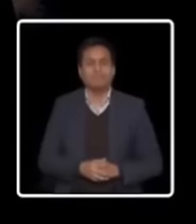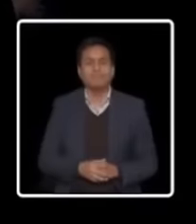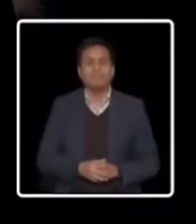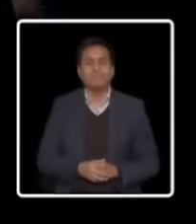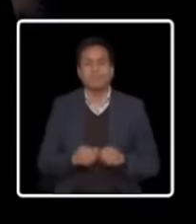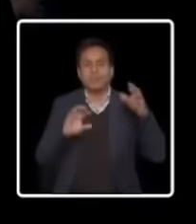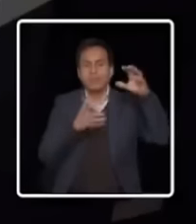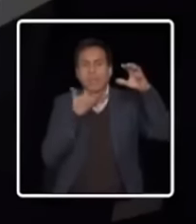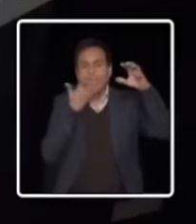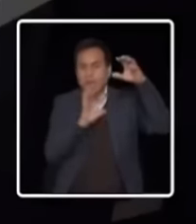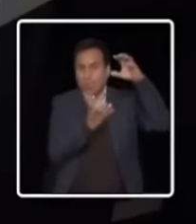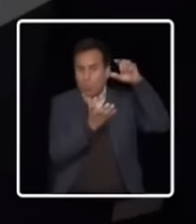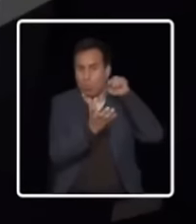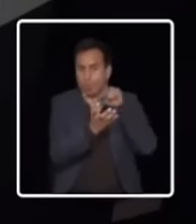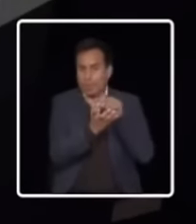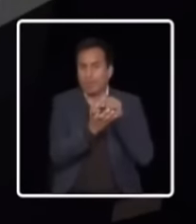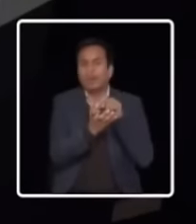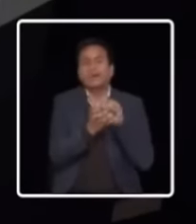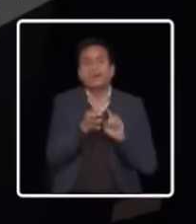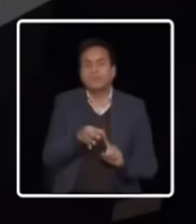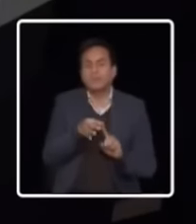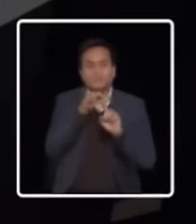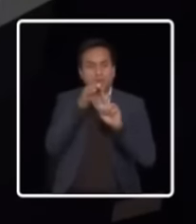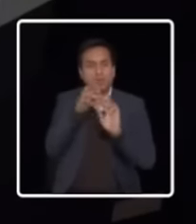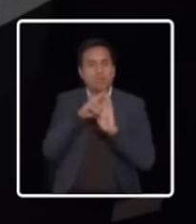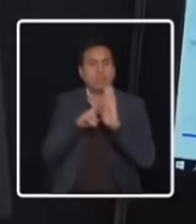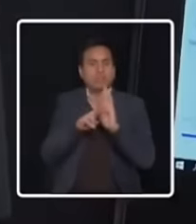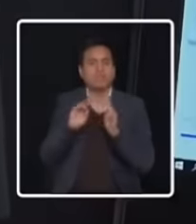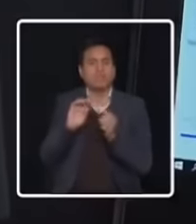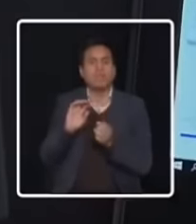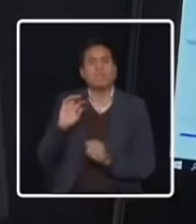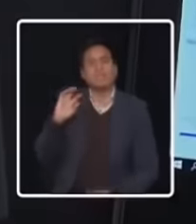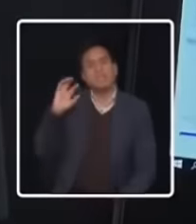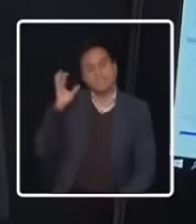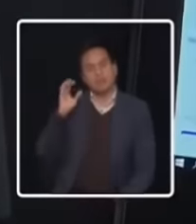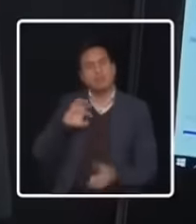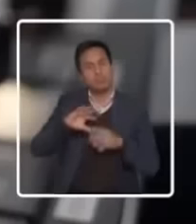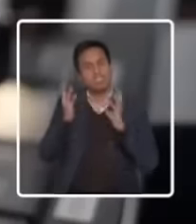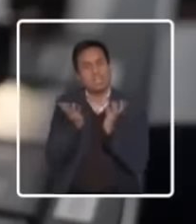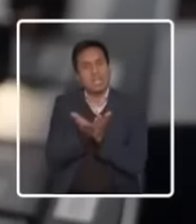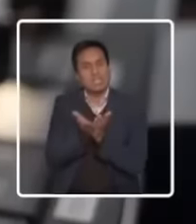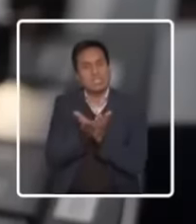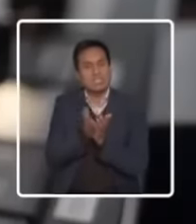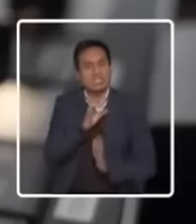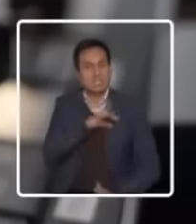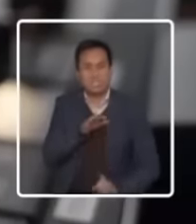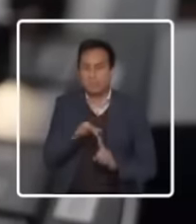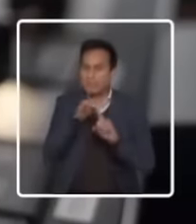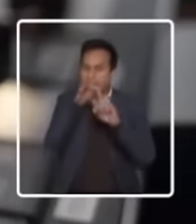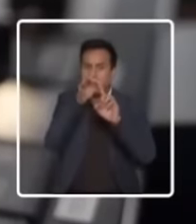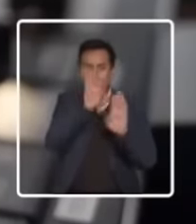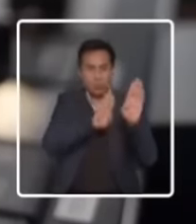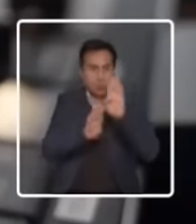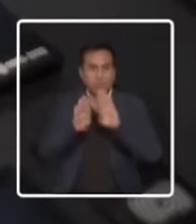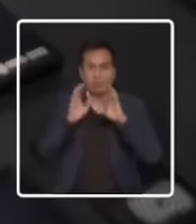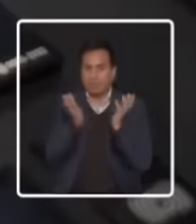El continente antártico es uno de los principales reguladores del clima mundial y Chile es de sus principales custodios